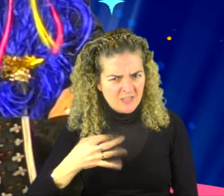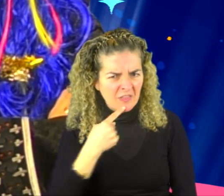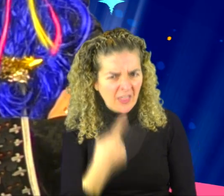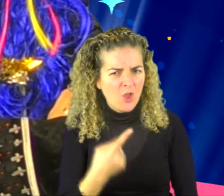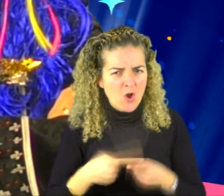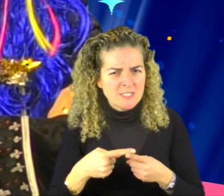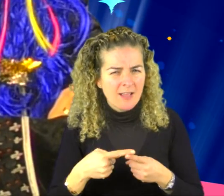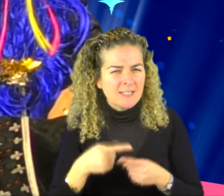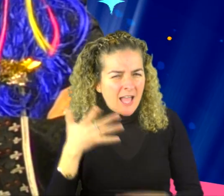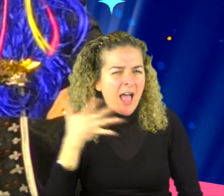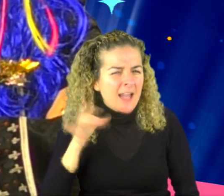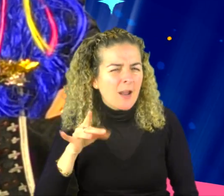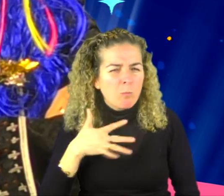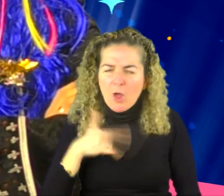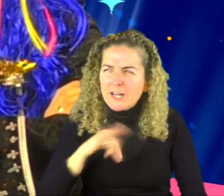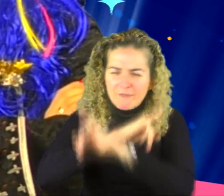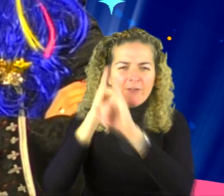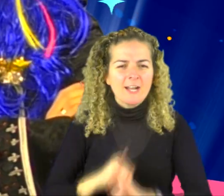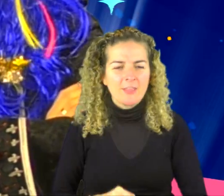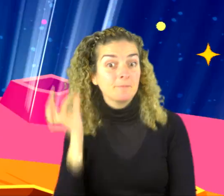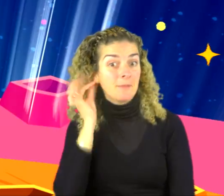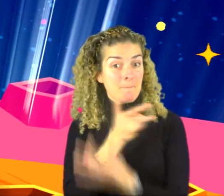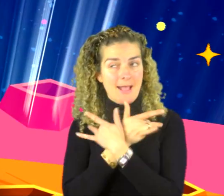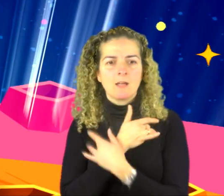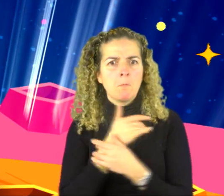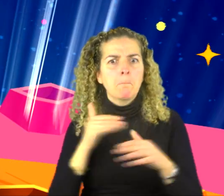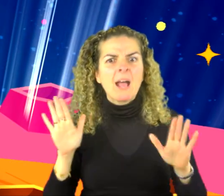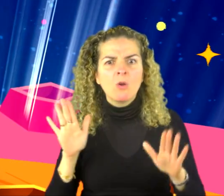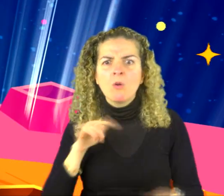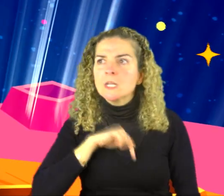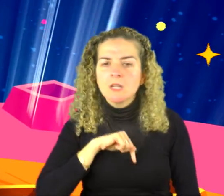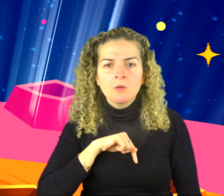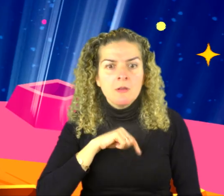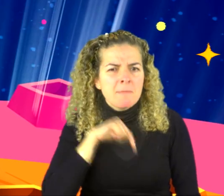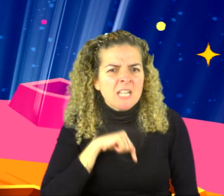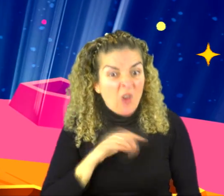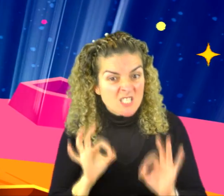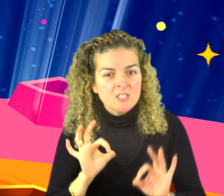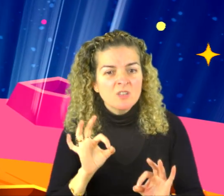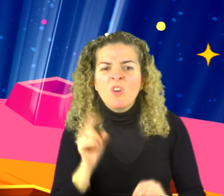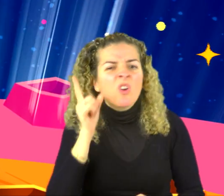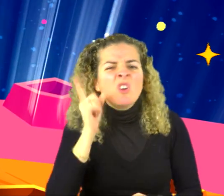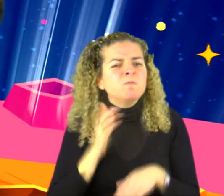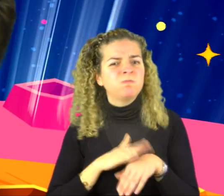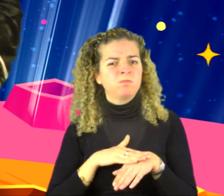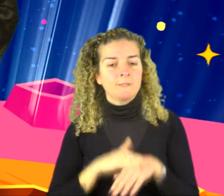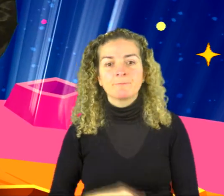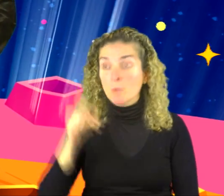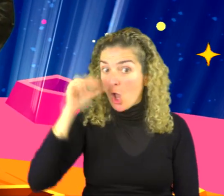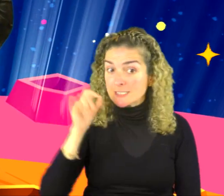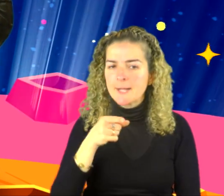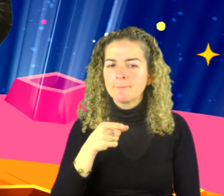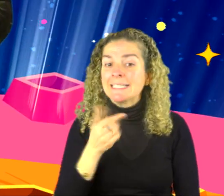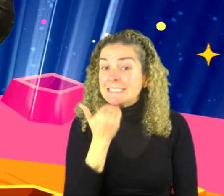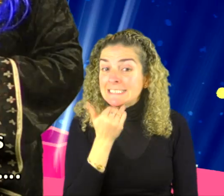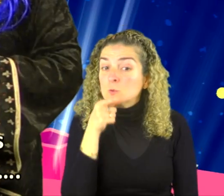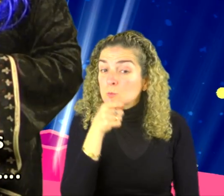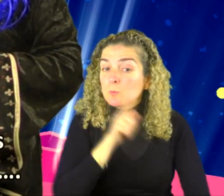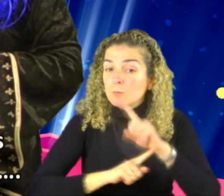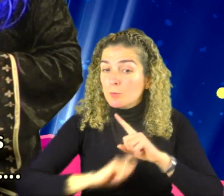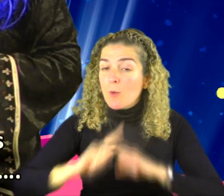diciendo cosas así alguien puede ser feliz? Pero es lo que siento. Me siento así. Y no sé por qué.